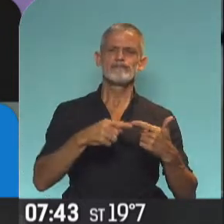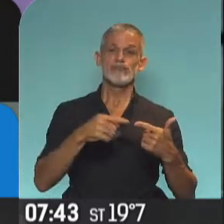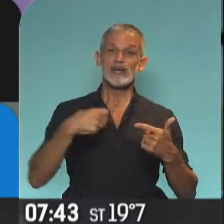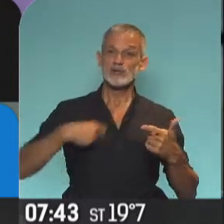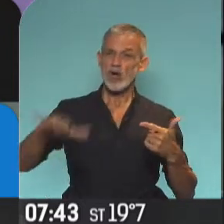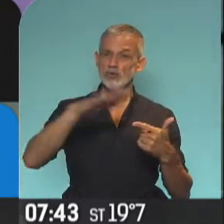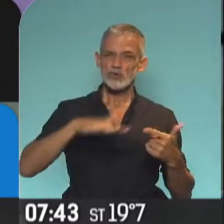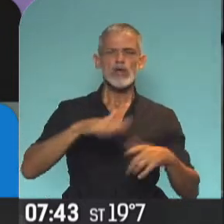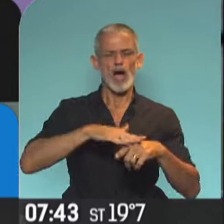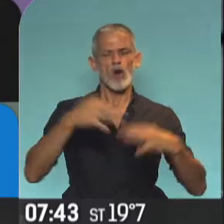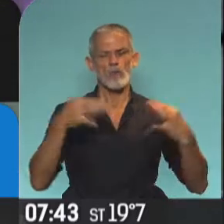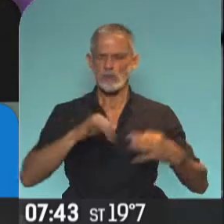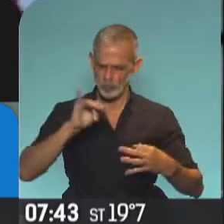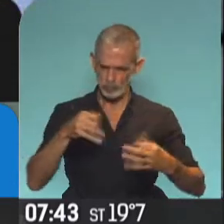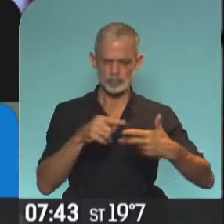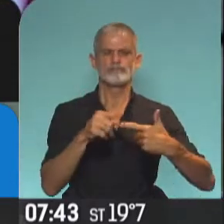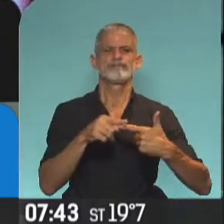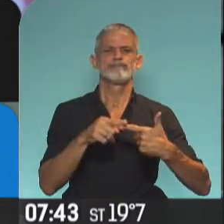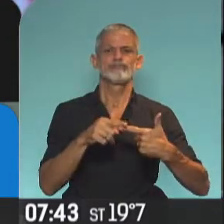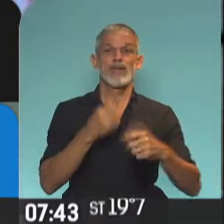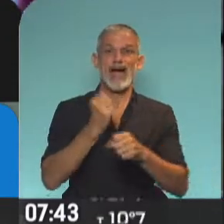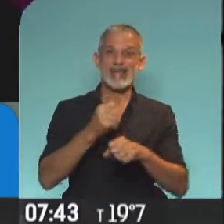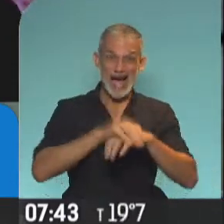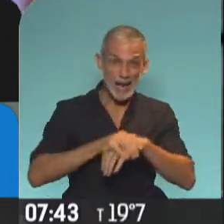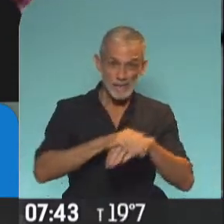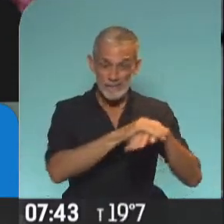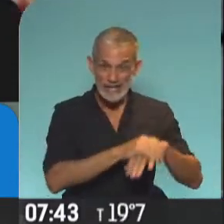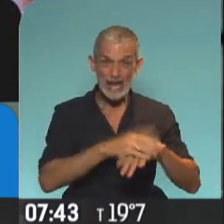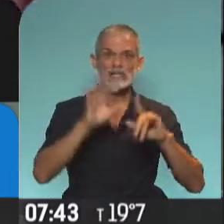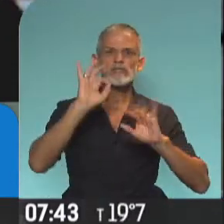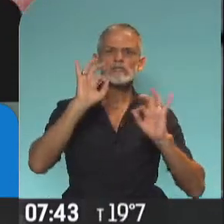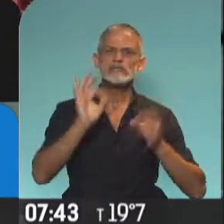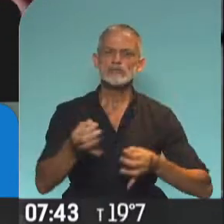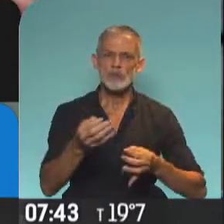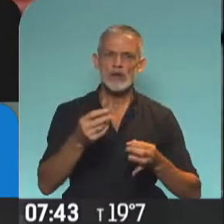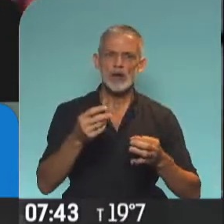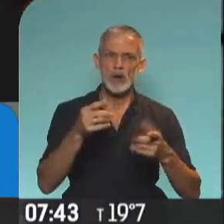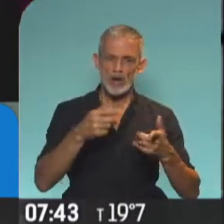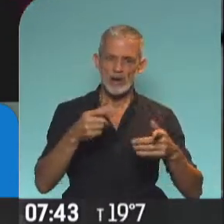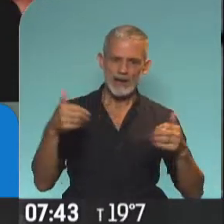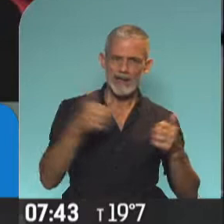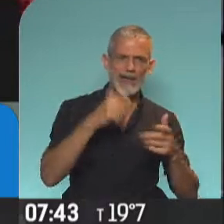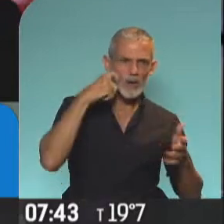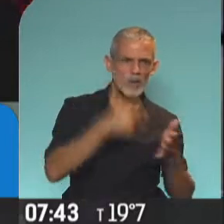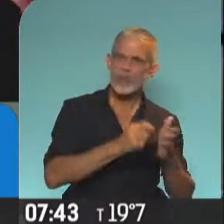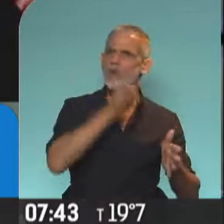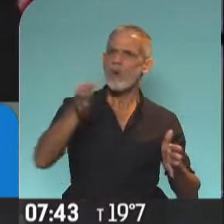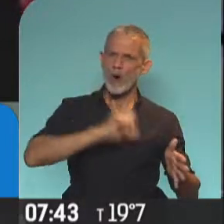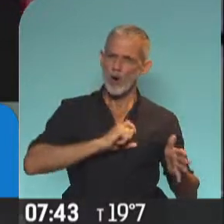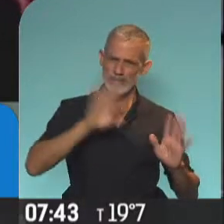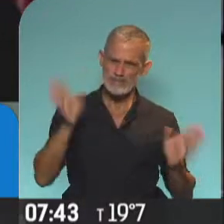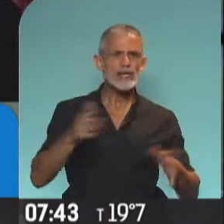sociedad que se comprometa en este caso hasta las amigas cuando se habían enterado de que se había violado la perimetral se acercan a la comisaría hago un